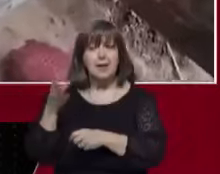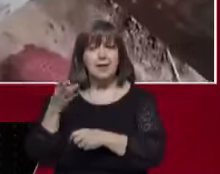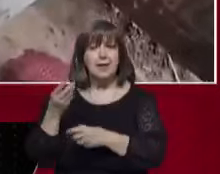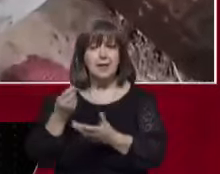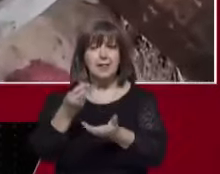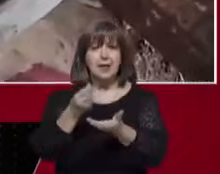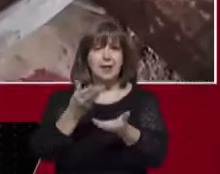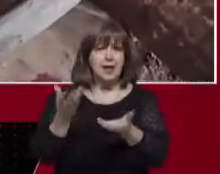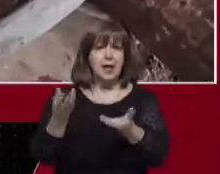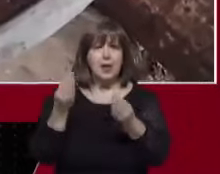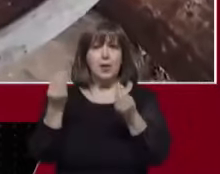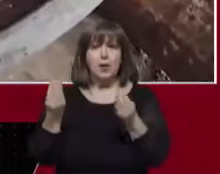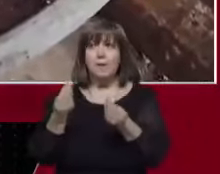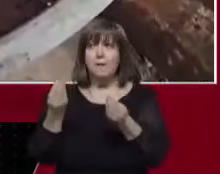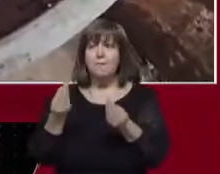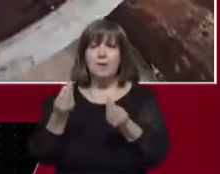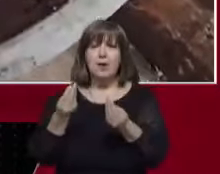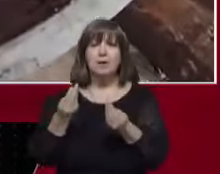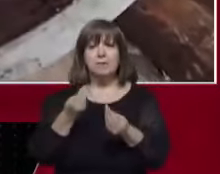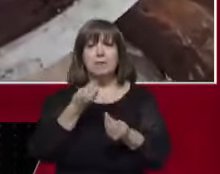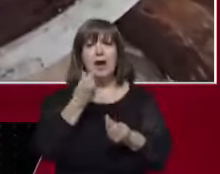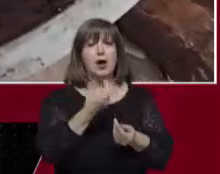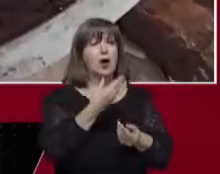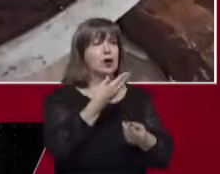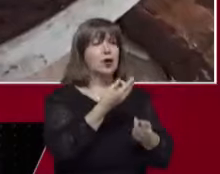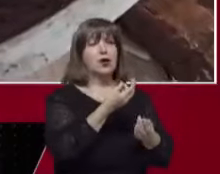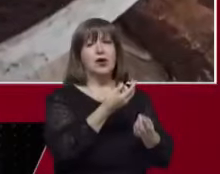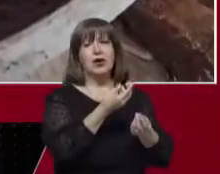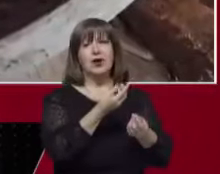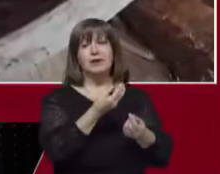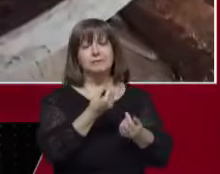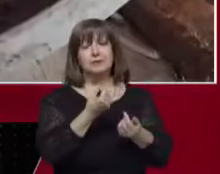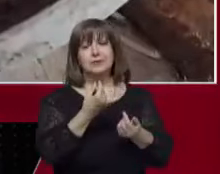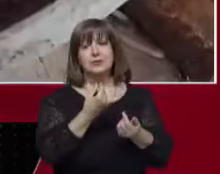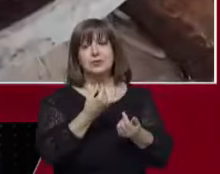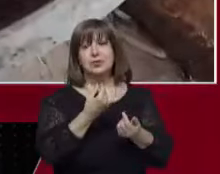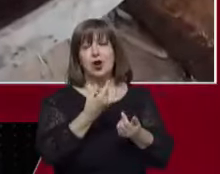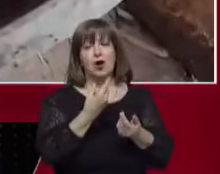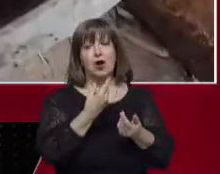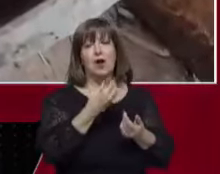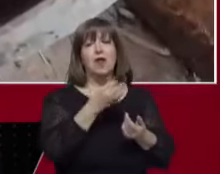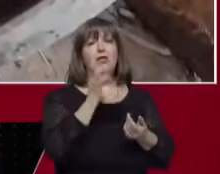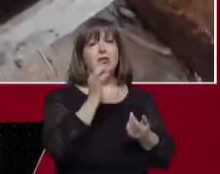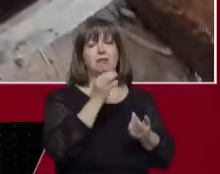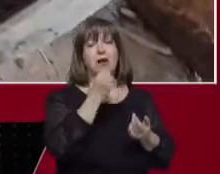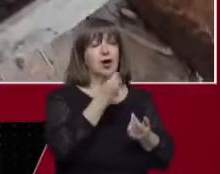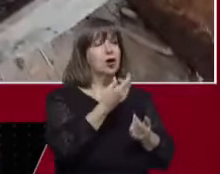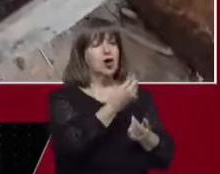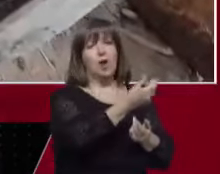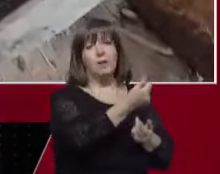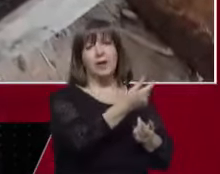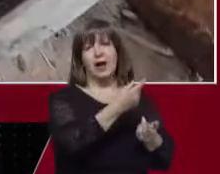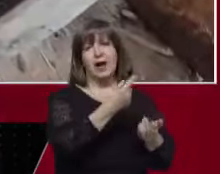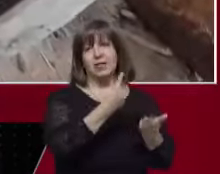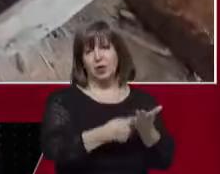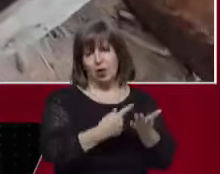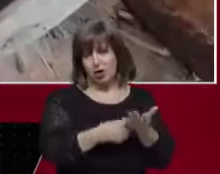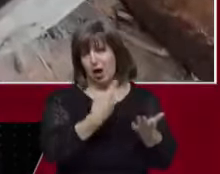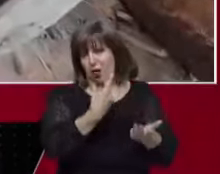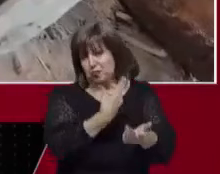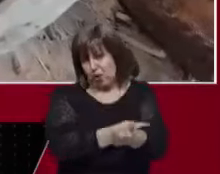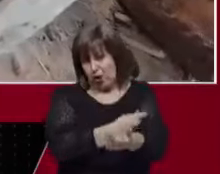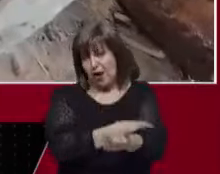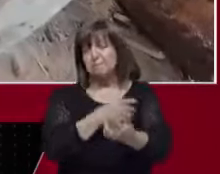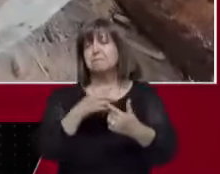dinero, de invertirlo y seguir adelante. Así que bueno, lo primero que perdí fue la familia, y después,